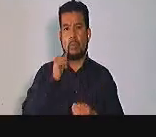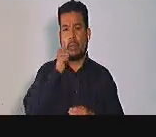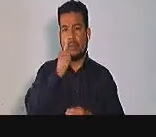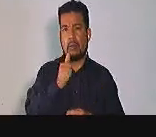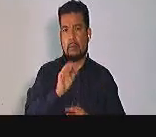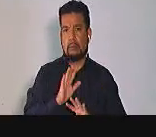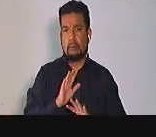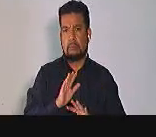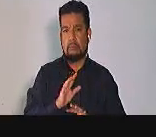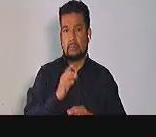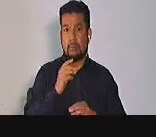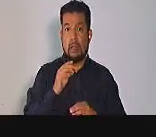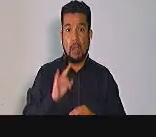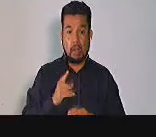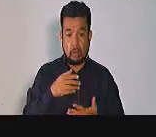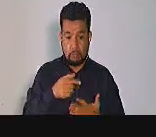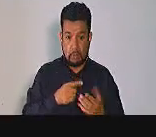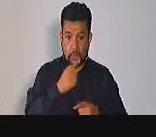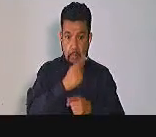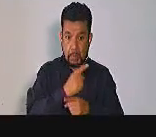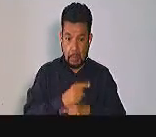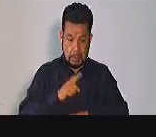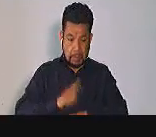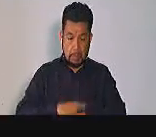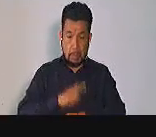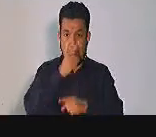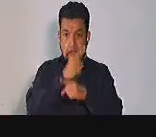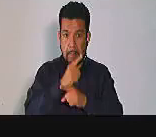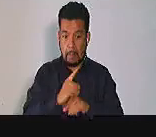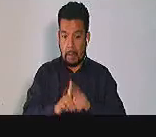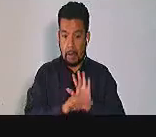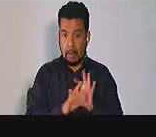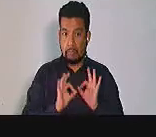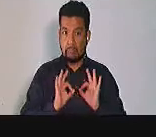mañana, desde que cumplan con los tiempos de ley.